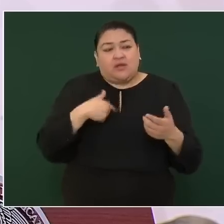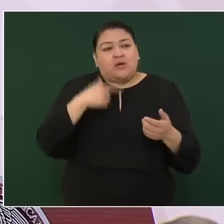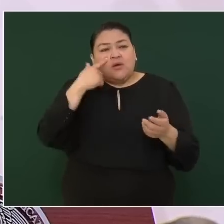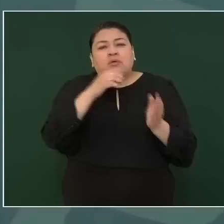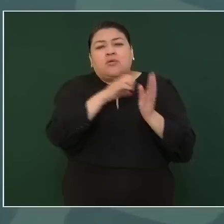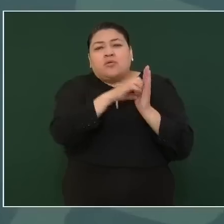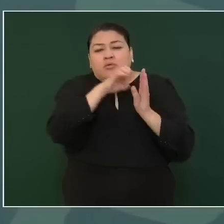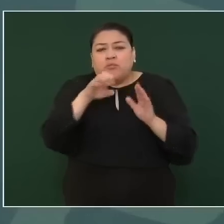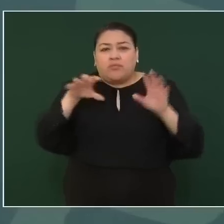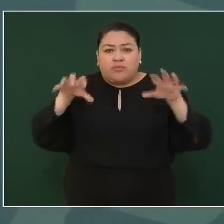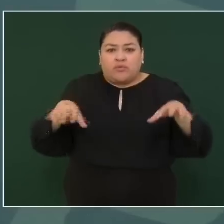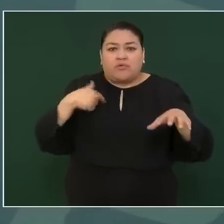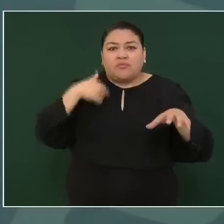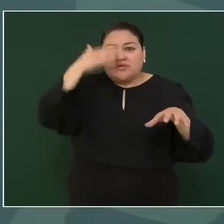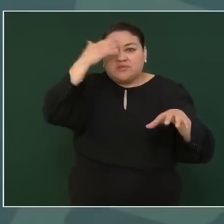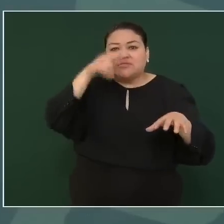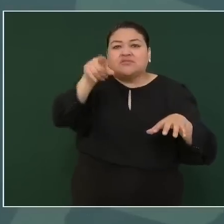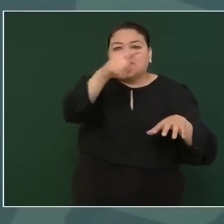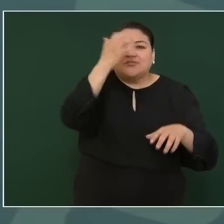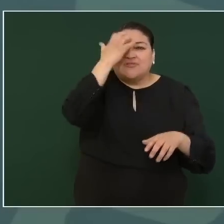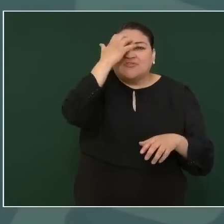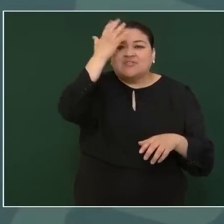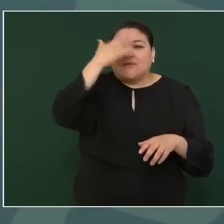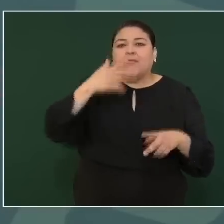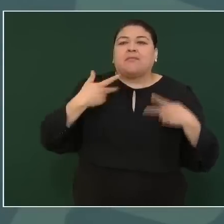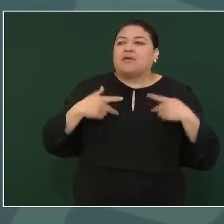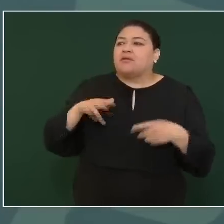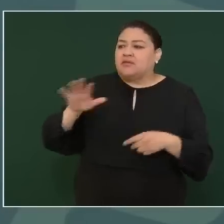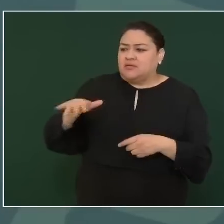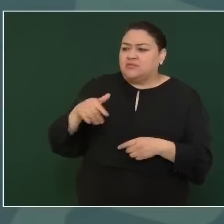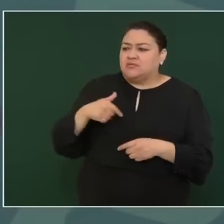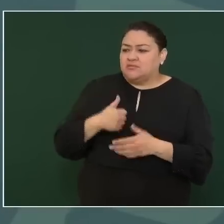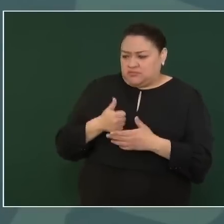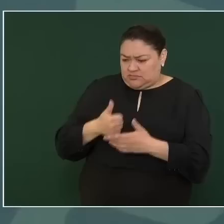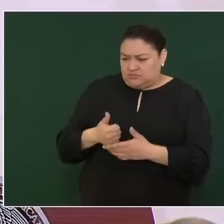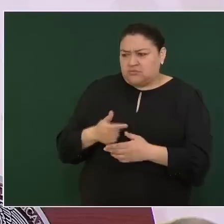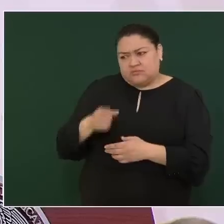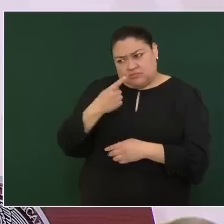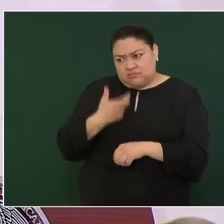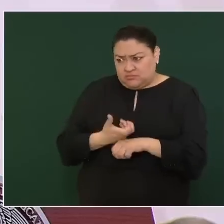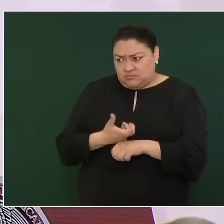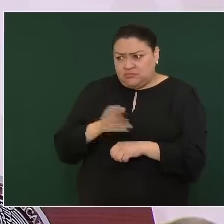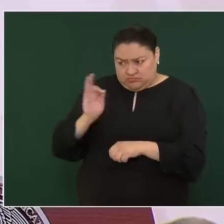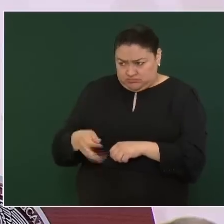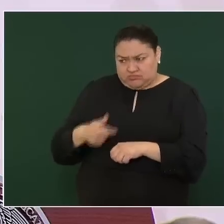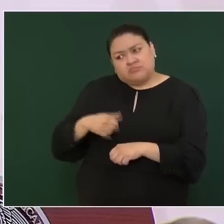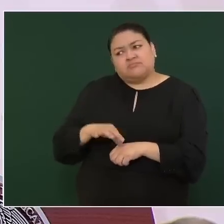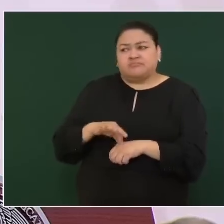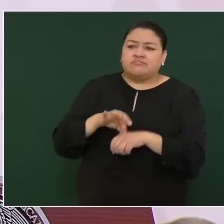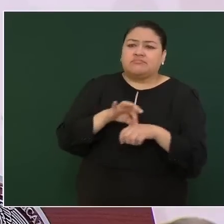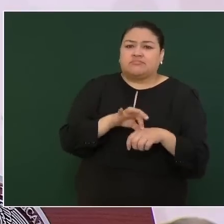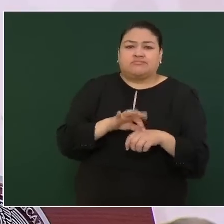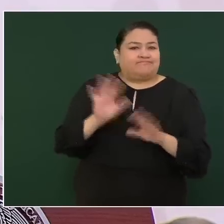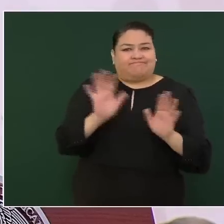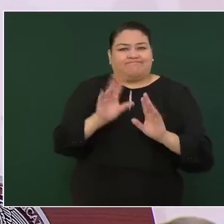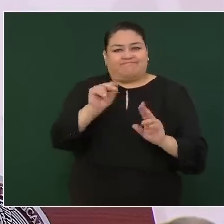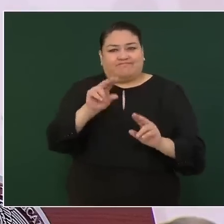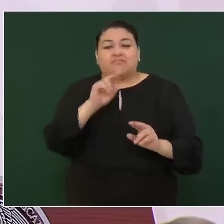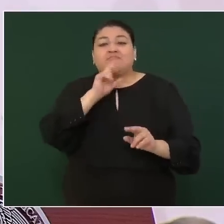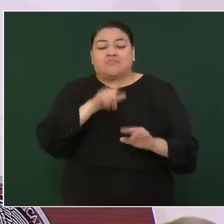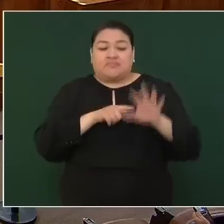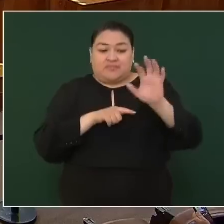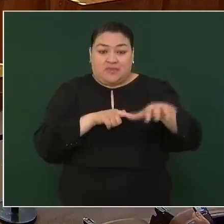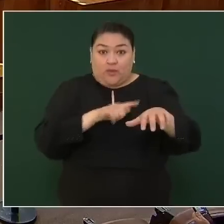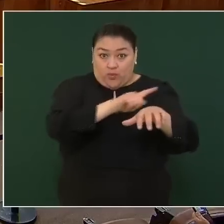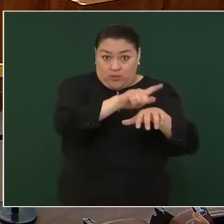ofrecimiento que hacen muchos de los denominados coyotes de que yo te llevo a Estados Unidos. Entonces, bueno, se van a instalar centros regionales en Guatemala y